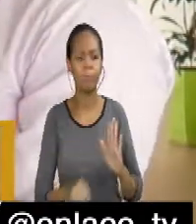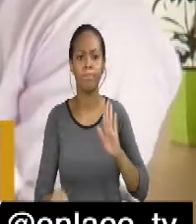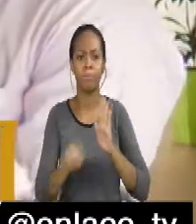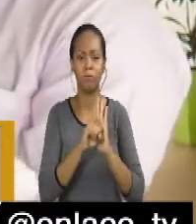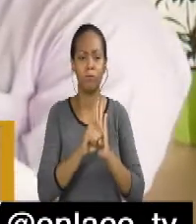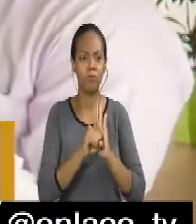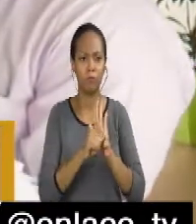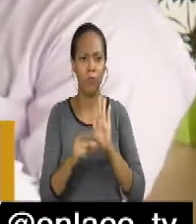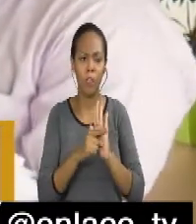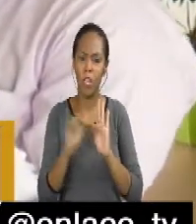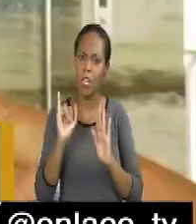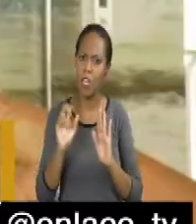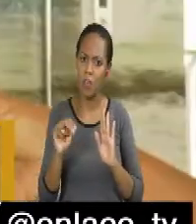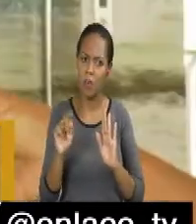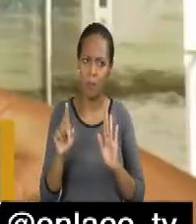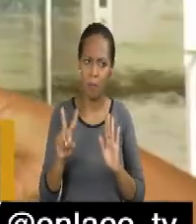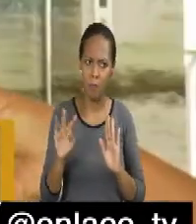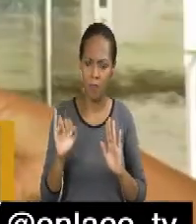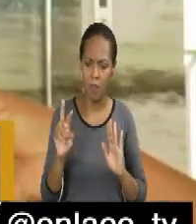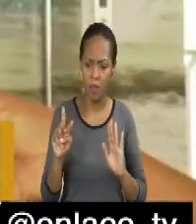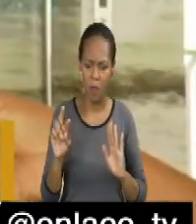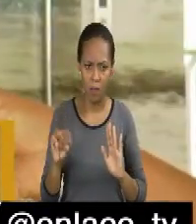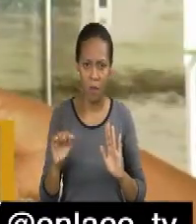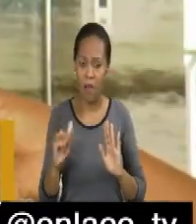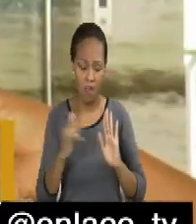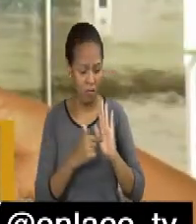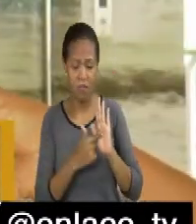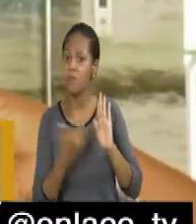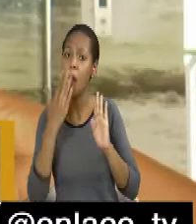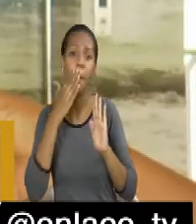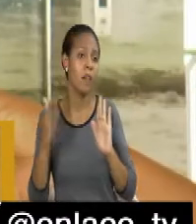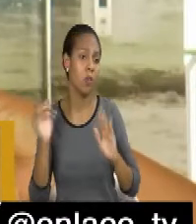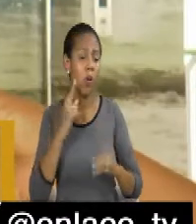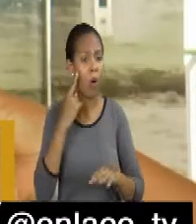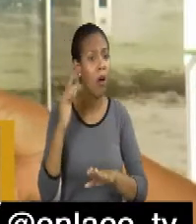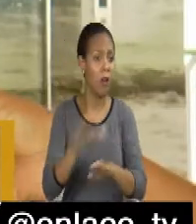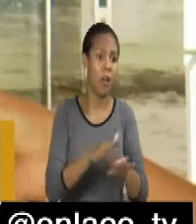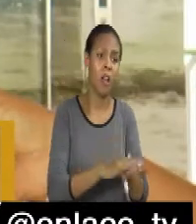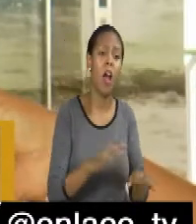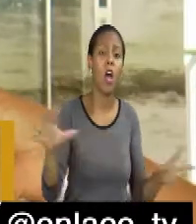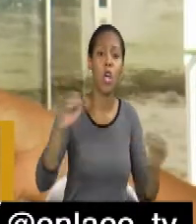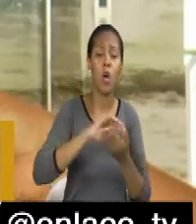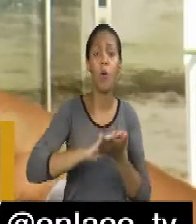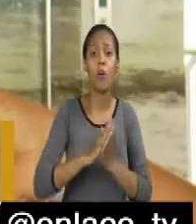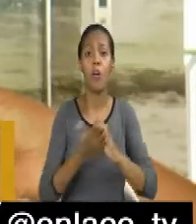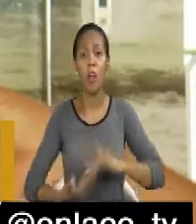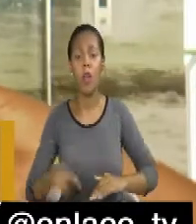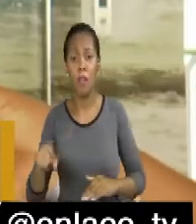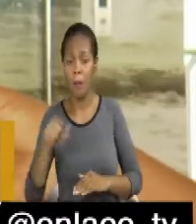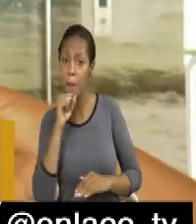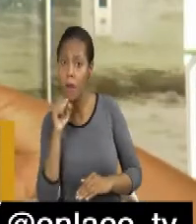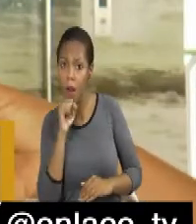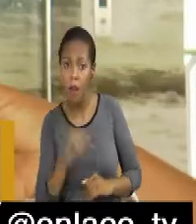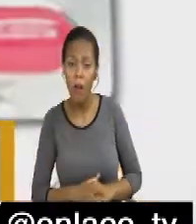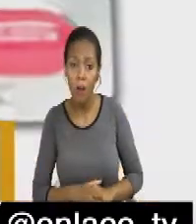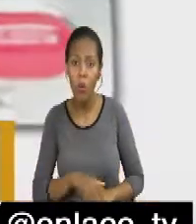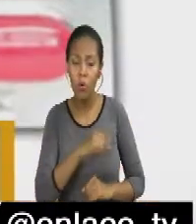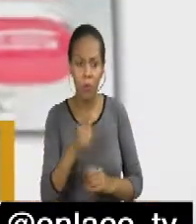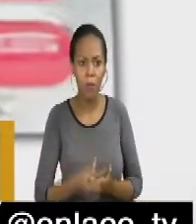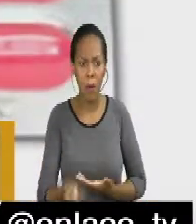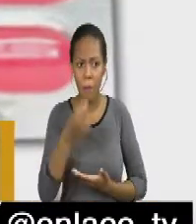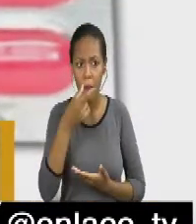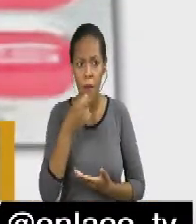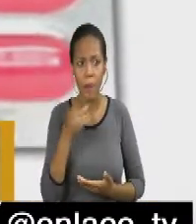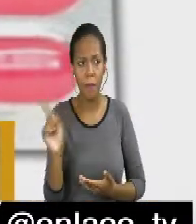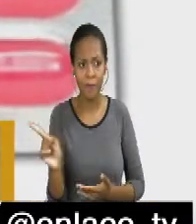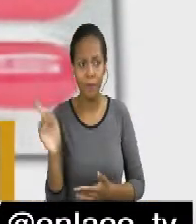su comercialización. Nosotros estamos alertando a la comunidad de Barranca Bermeja para que se abstenga de adquirir y consumir un suplemento dietario que